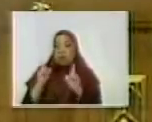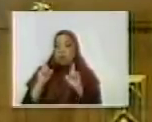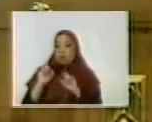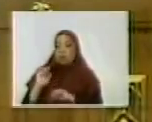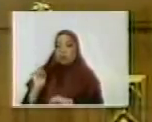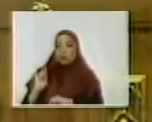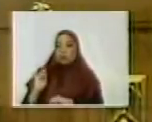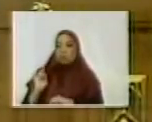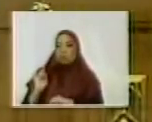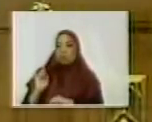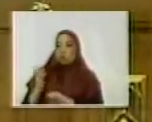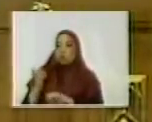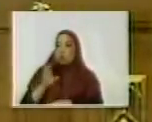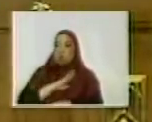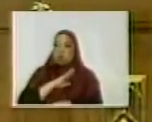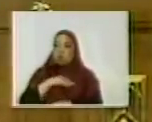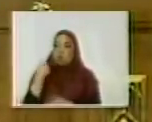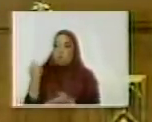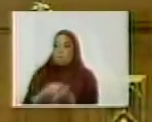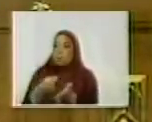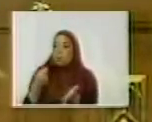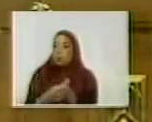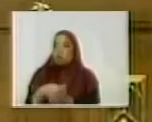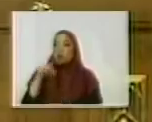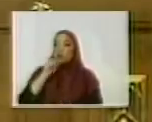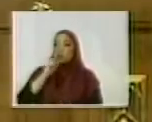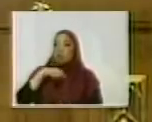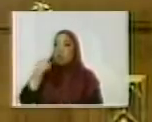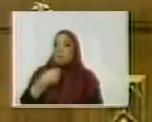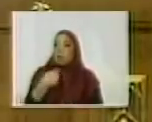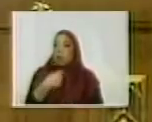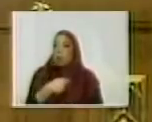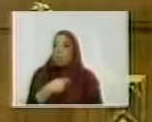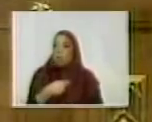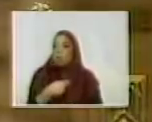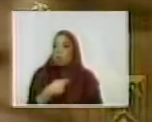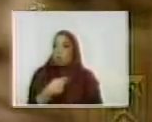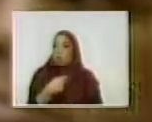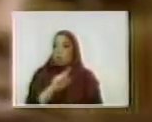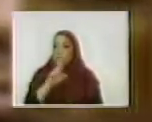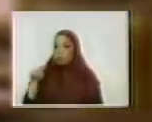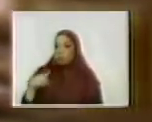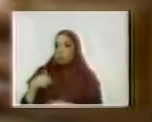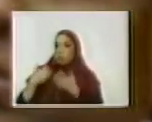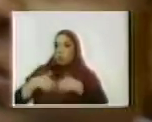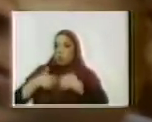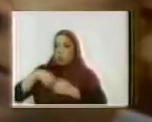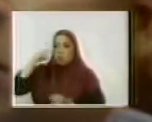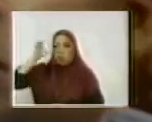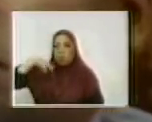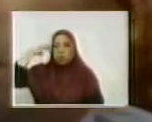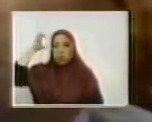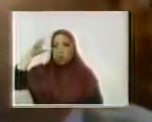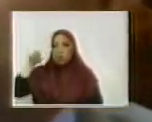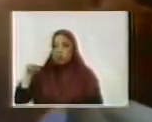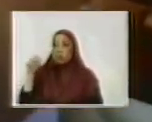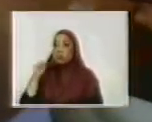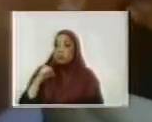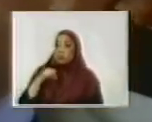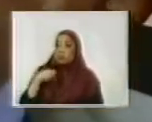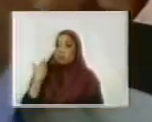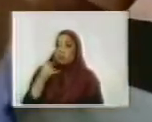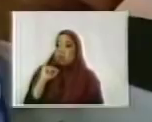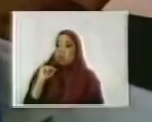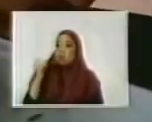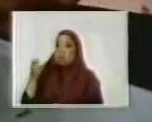Y no es porque no los hayamos pagado, los pagamos. ¿O es que acaso la empresa Euroclear tiene